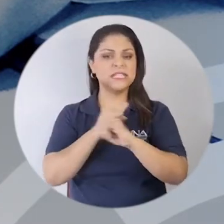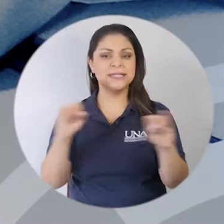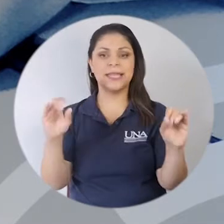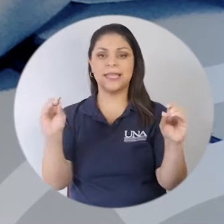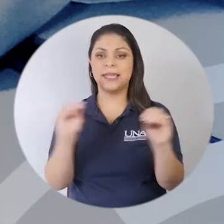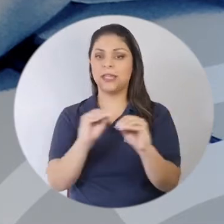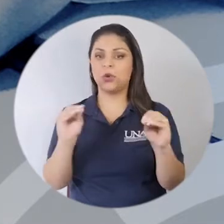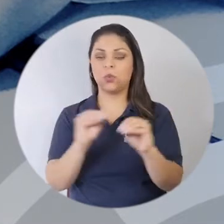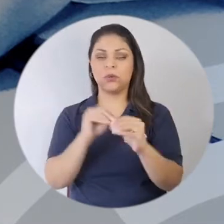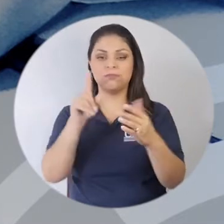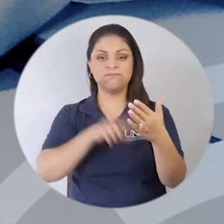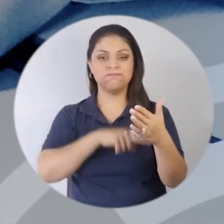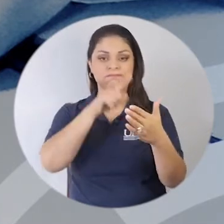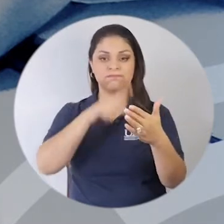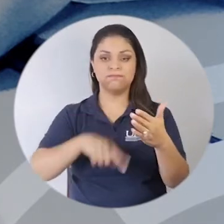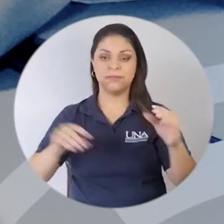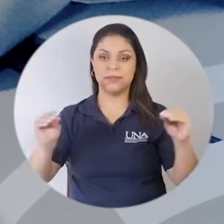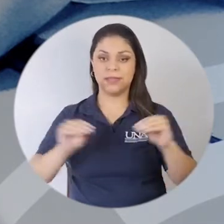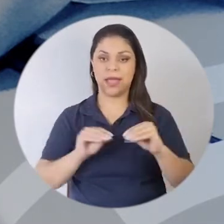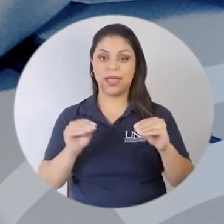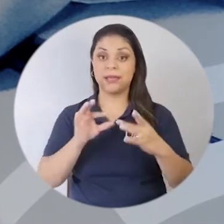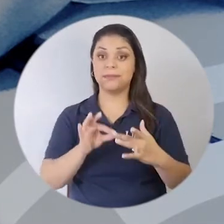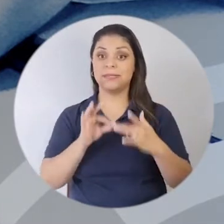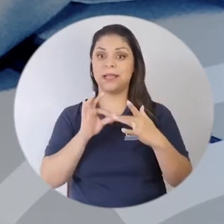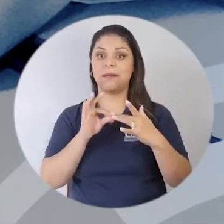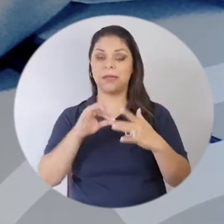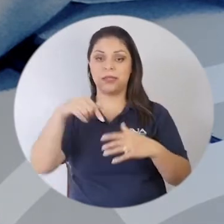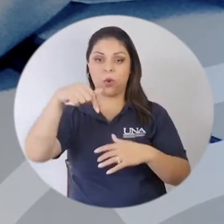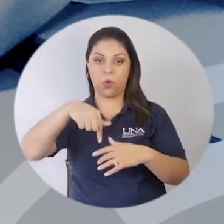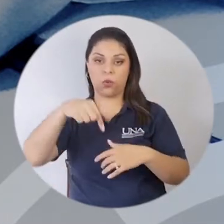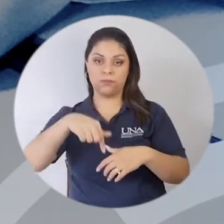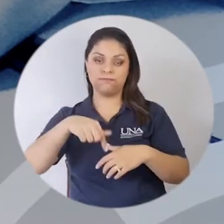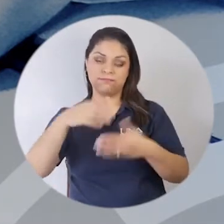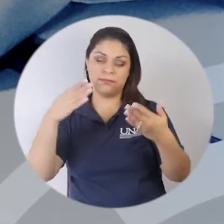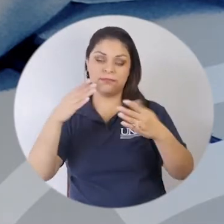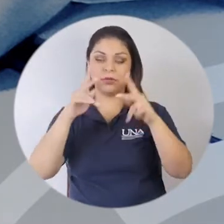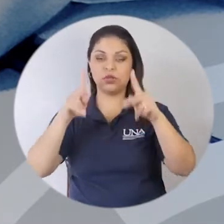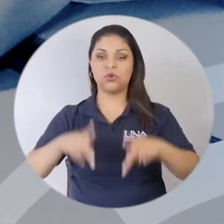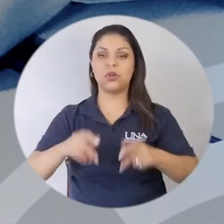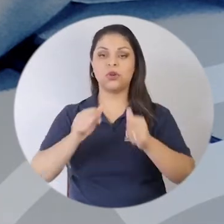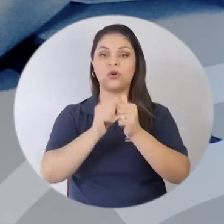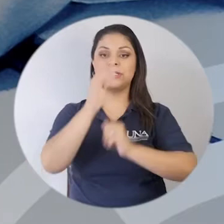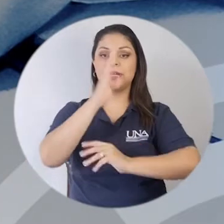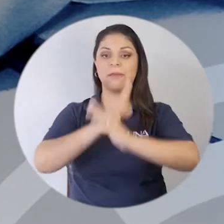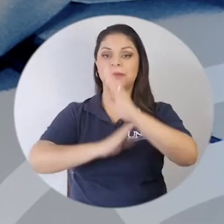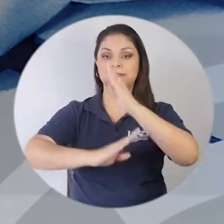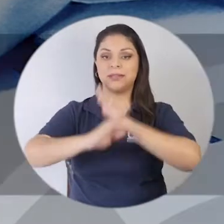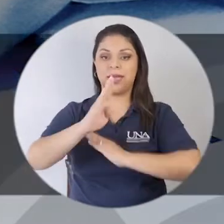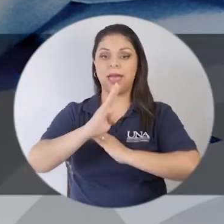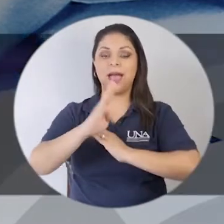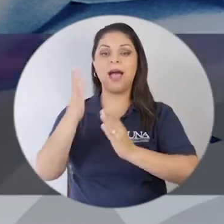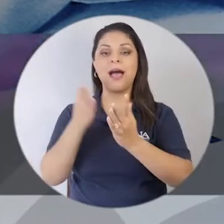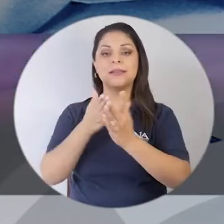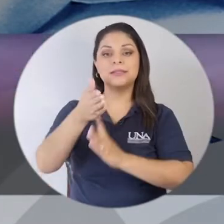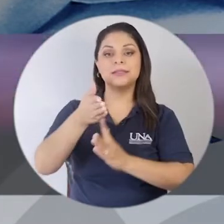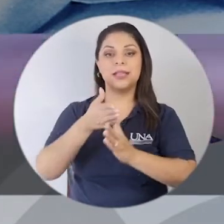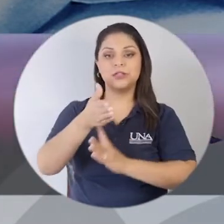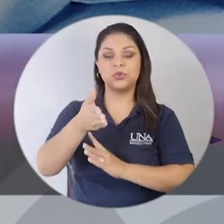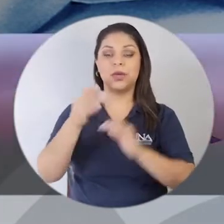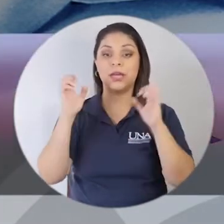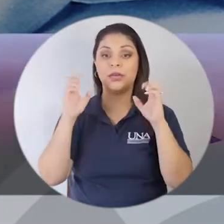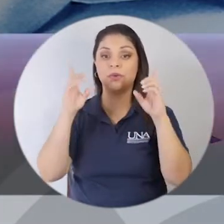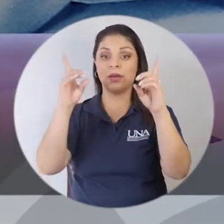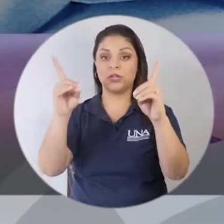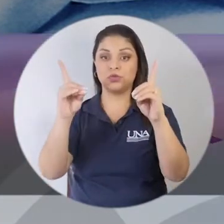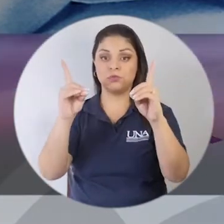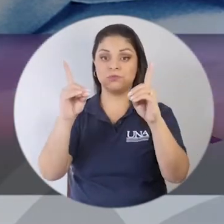de ningún tipo, y muy importante pues en el tema que nos interesa hoy, a las personas con alguna discapacidad, pues tener ese acceso a la educación superior